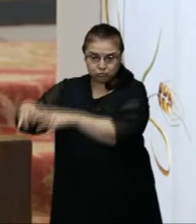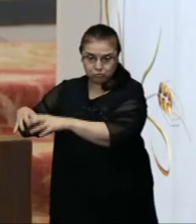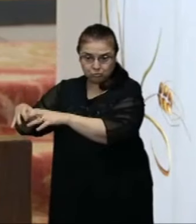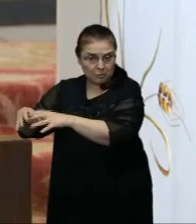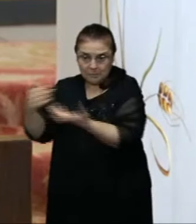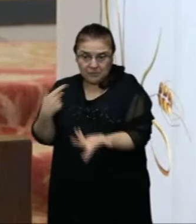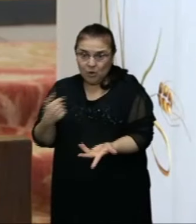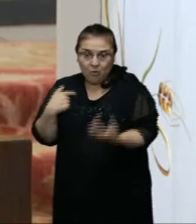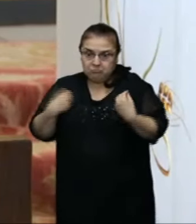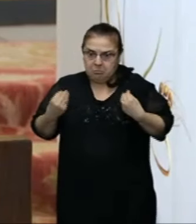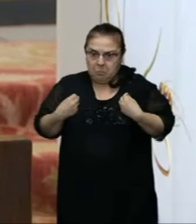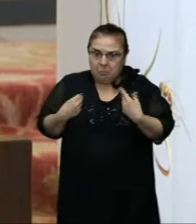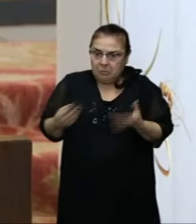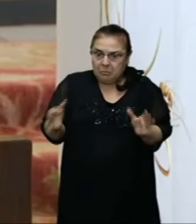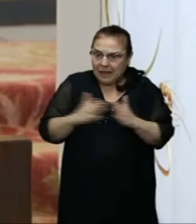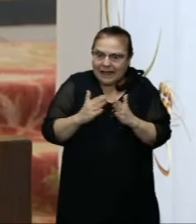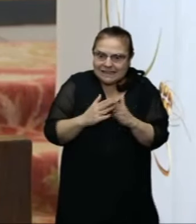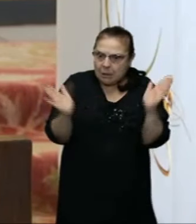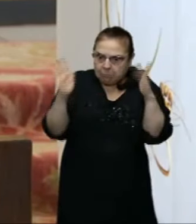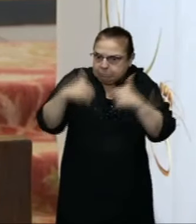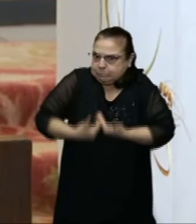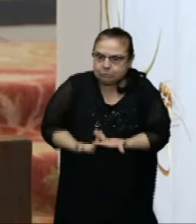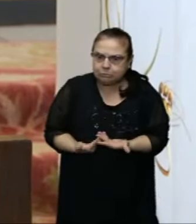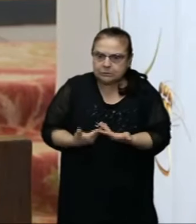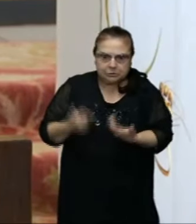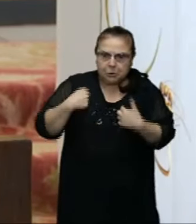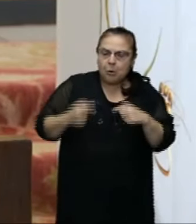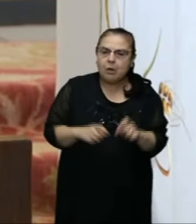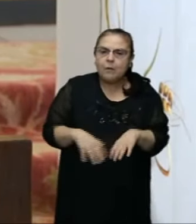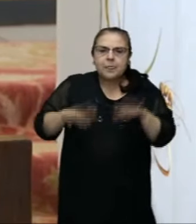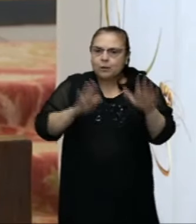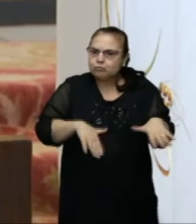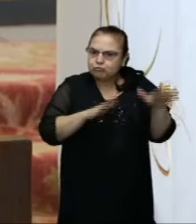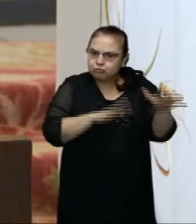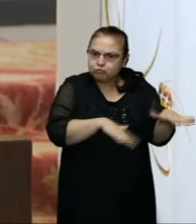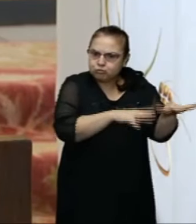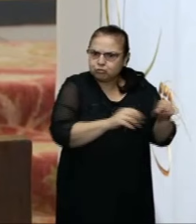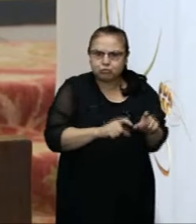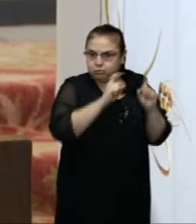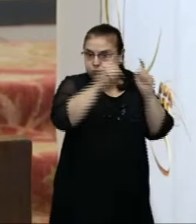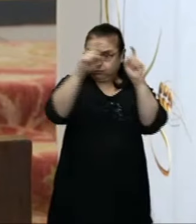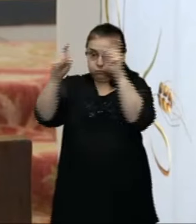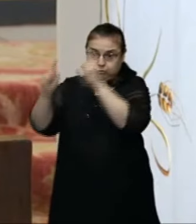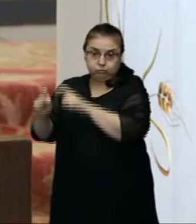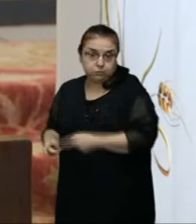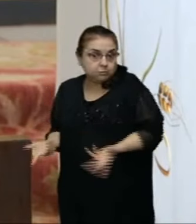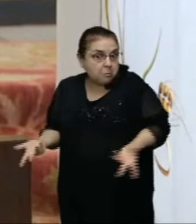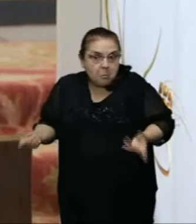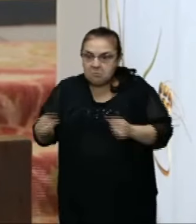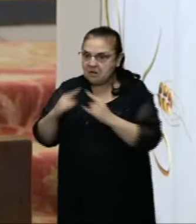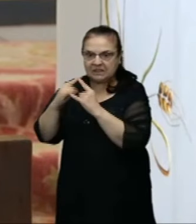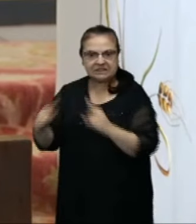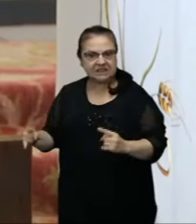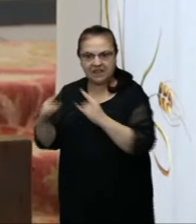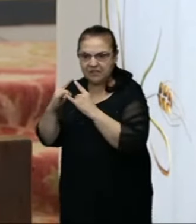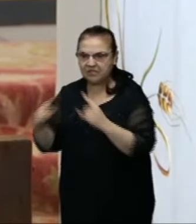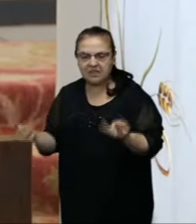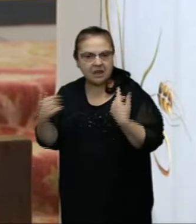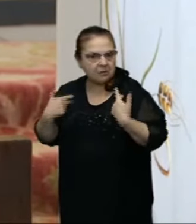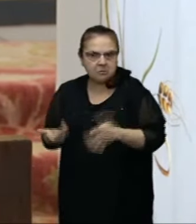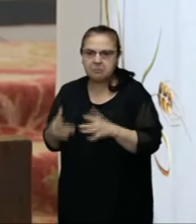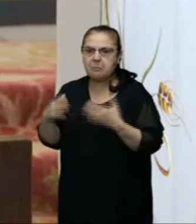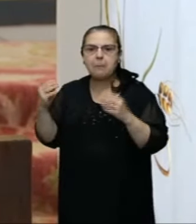alguna, sino que he estado peregrinando de acá para allá, bajo una tienda como morada.